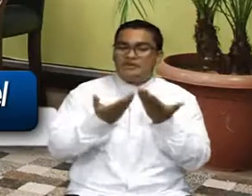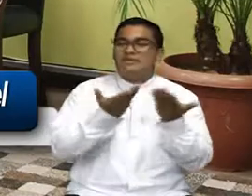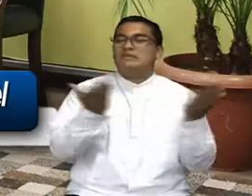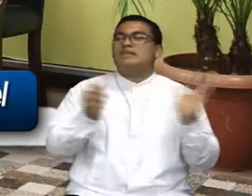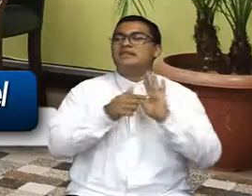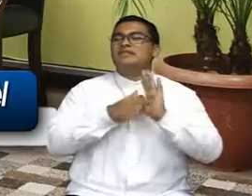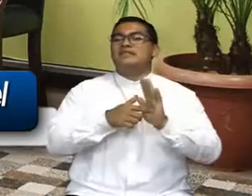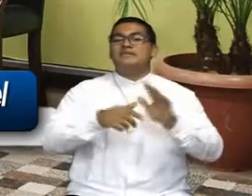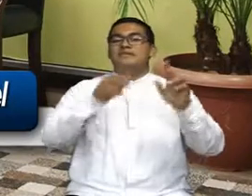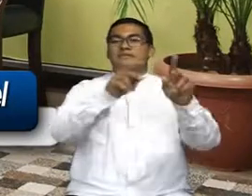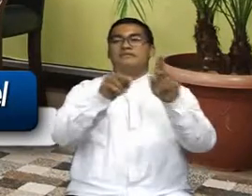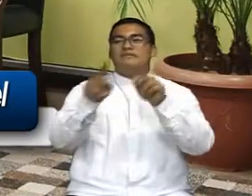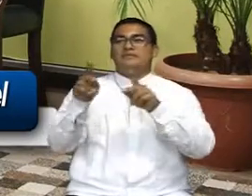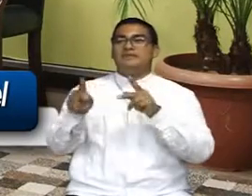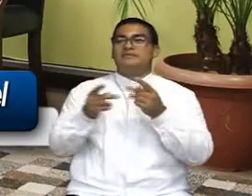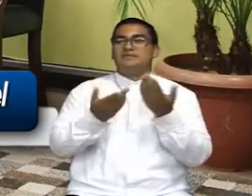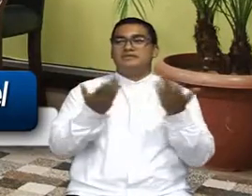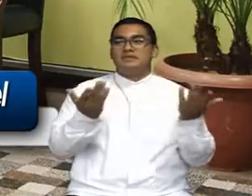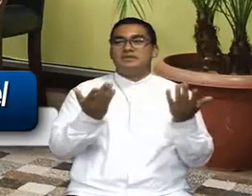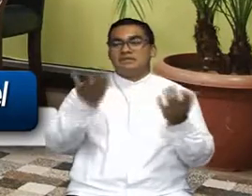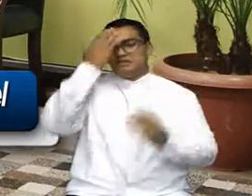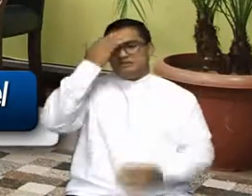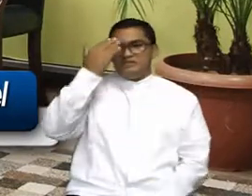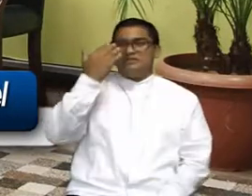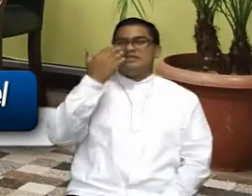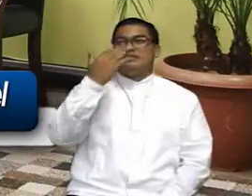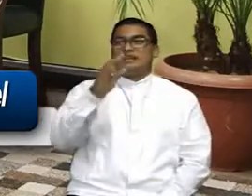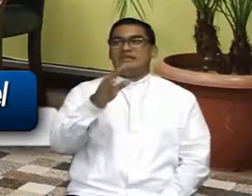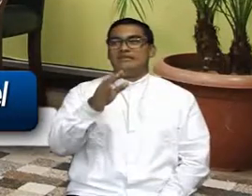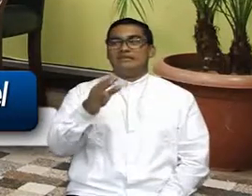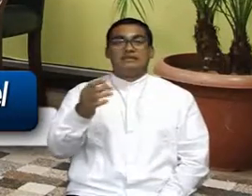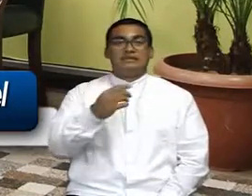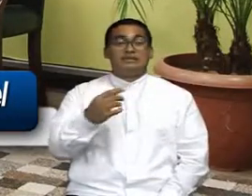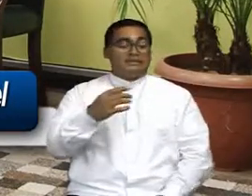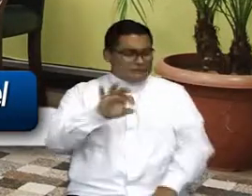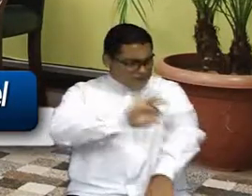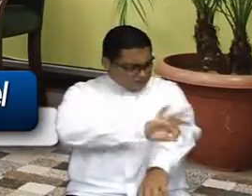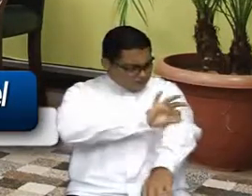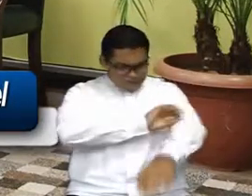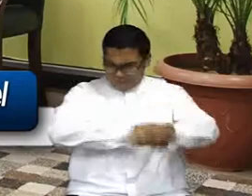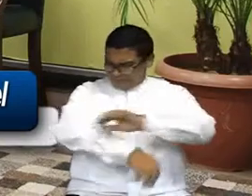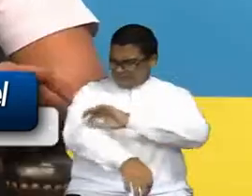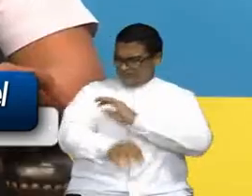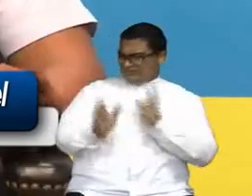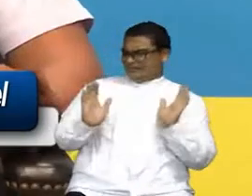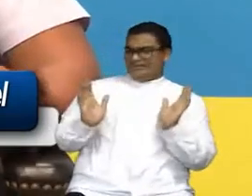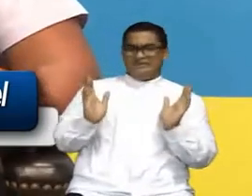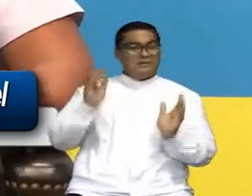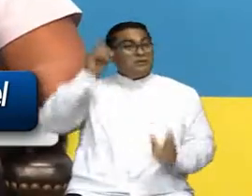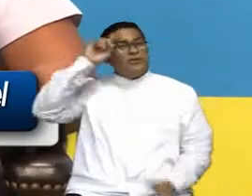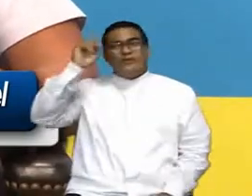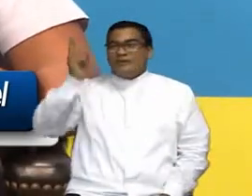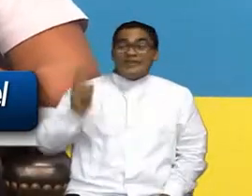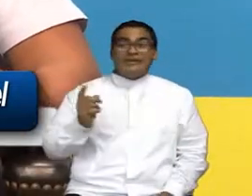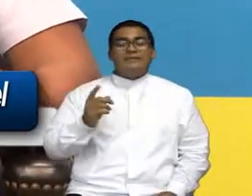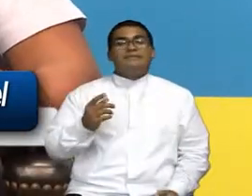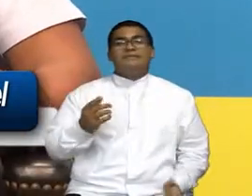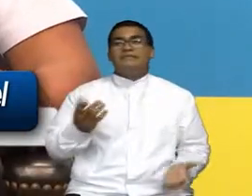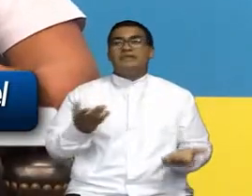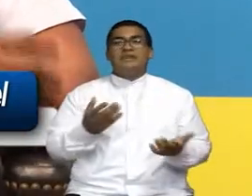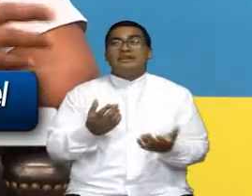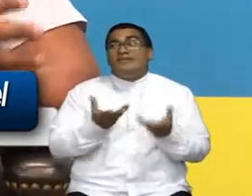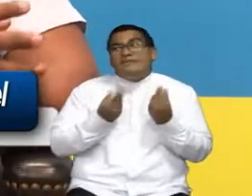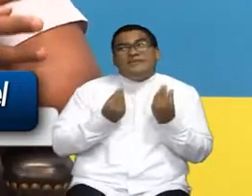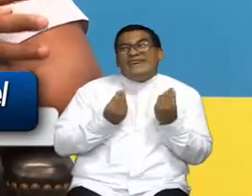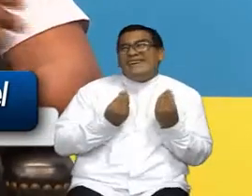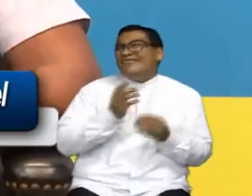ese tipo de personas que saben que les aparece muy frecuentemente este tipo de moretones y no han ido al médico porque saben que